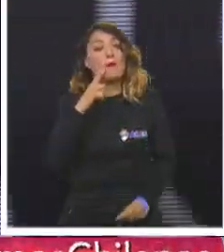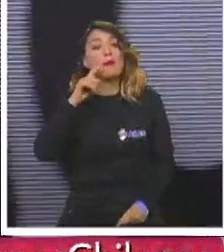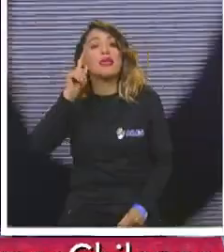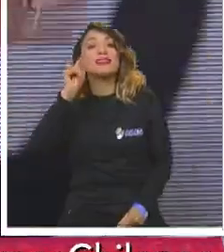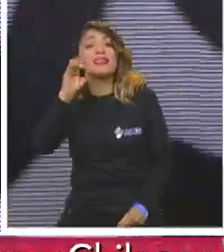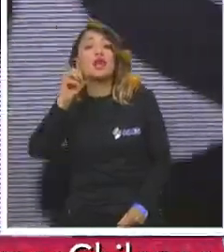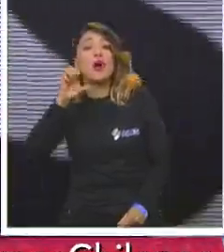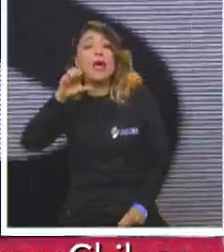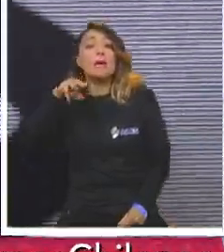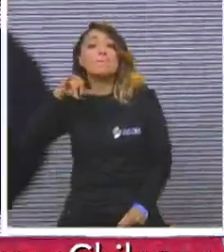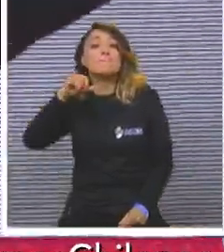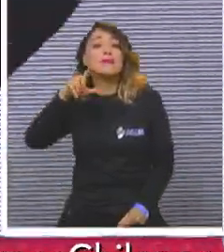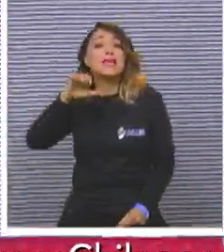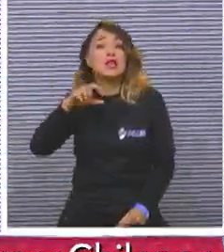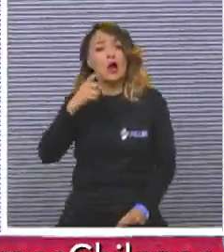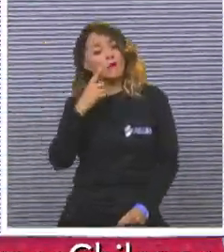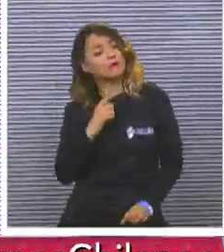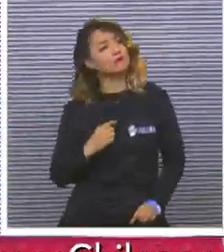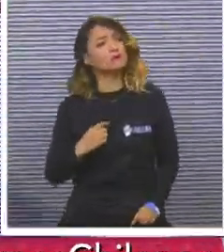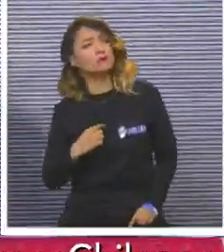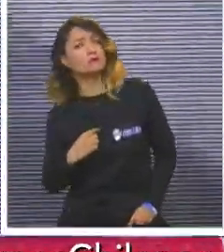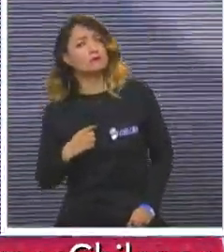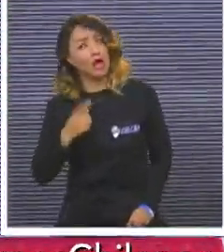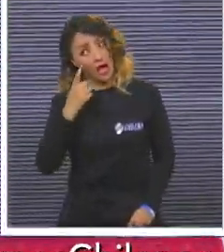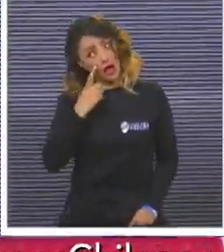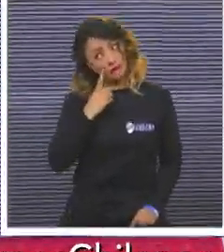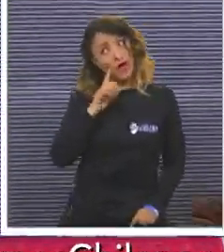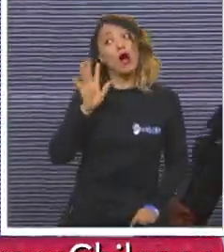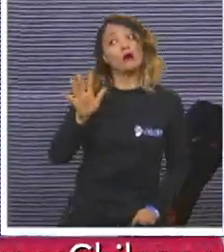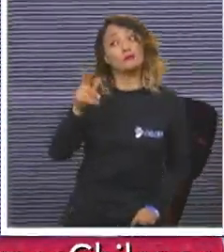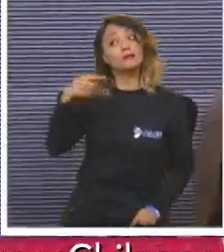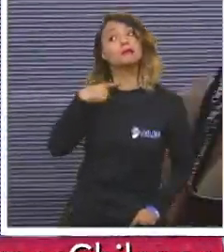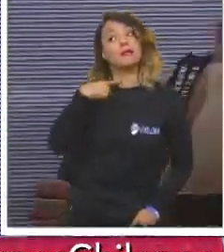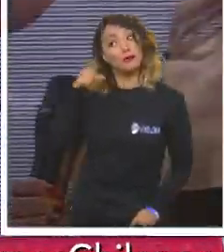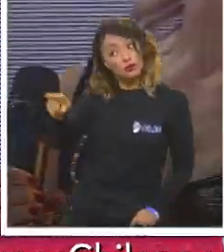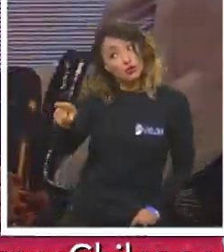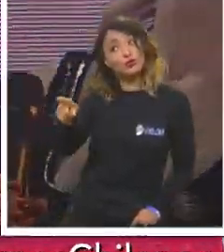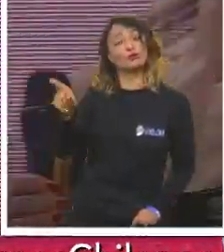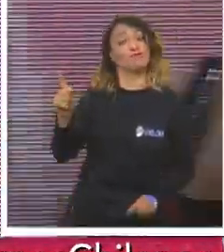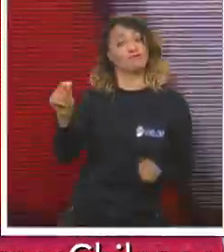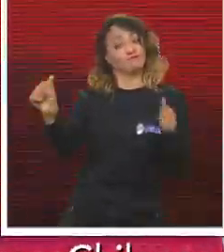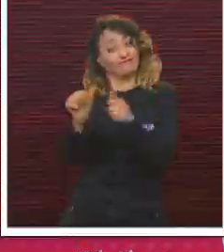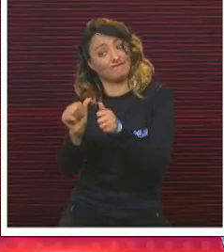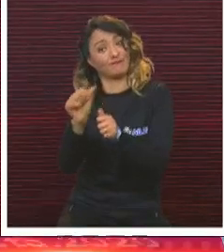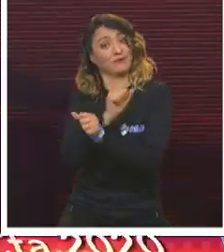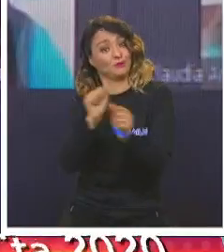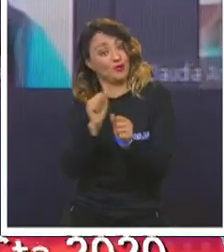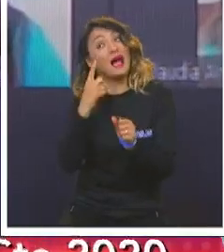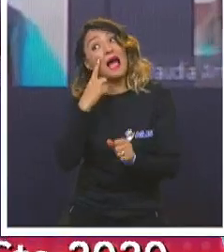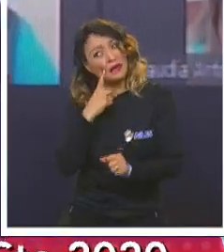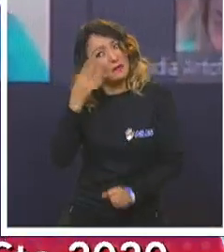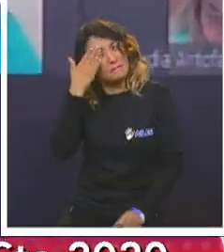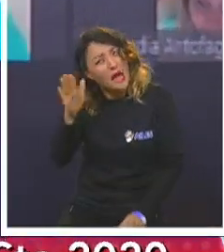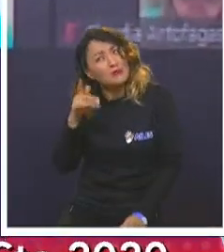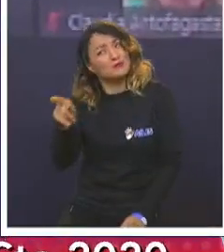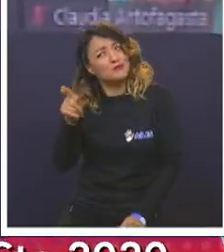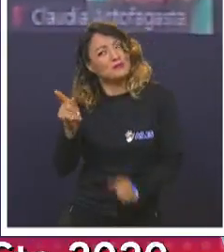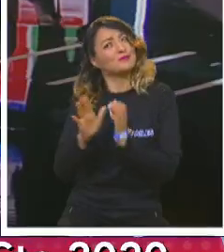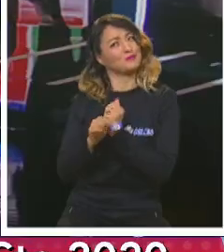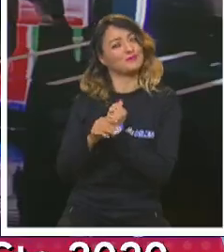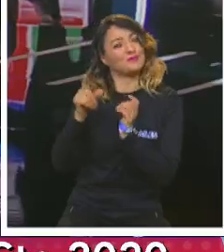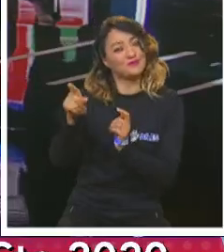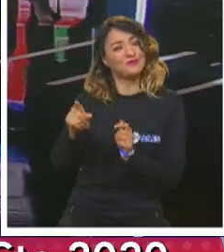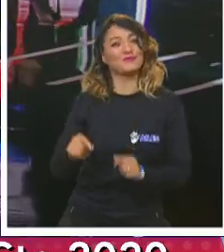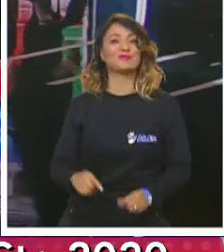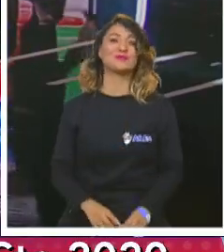poco madre. Estás rompiendo el protocolo. Me estoy acercando. Ten cuidado, Maluno. Sí, ahí tenemos